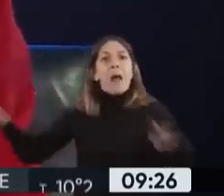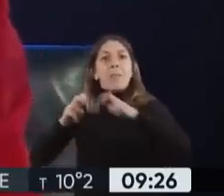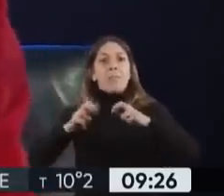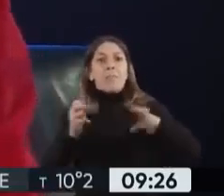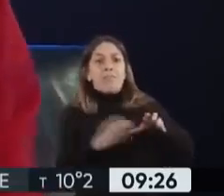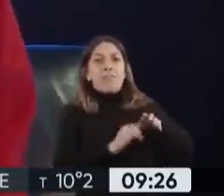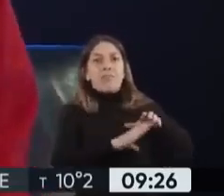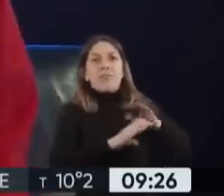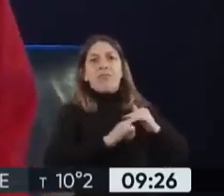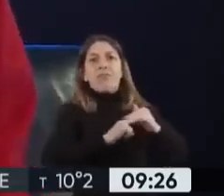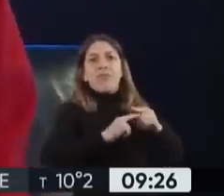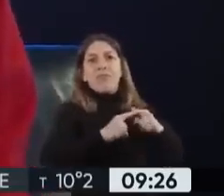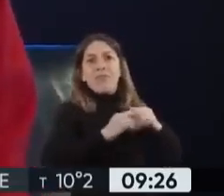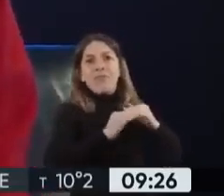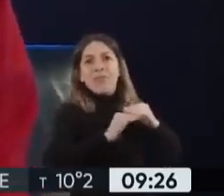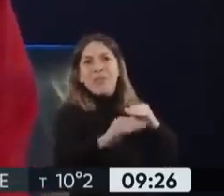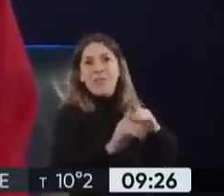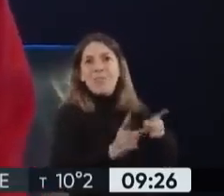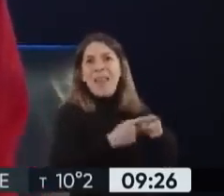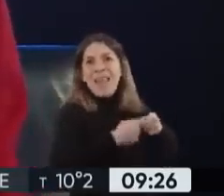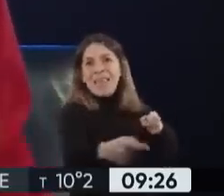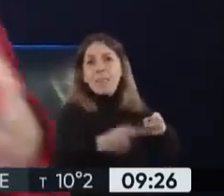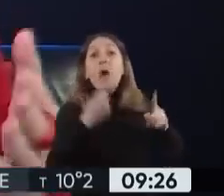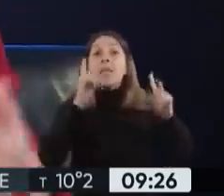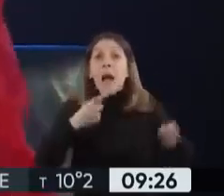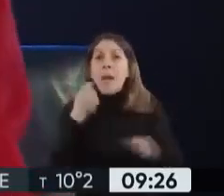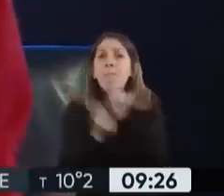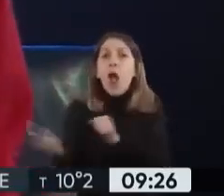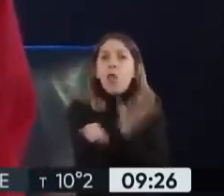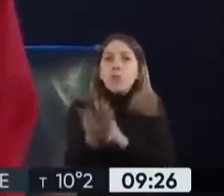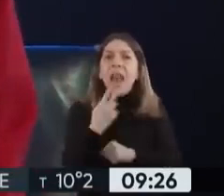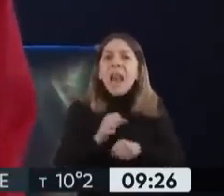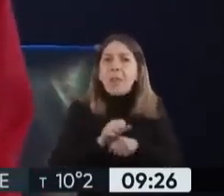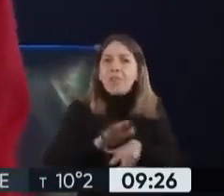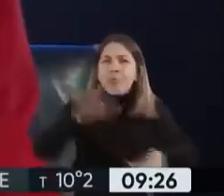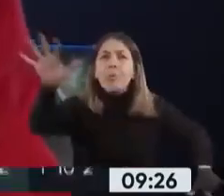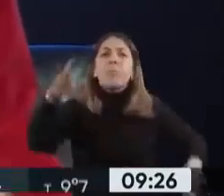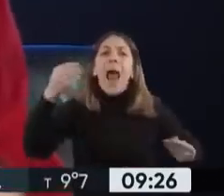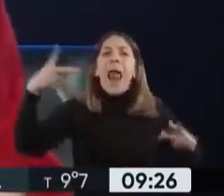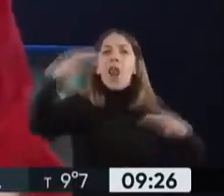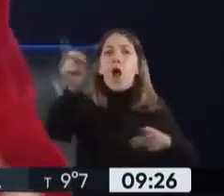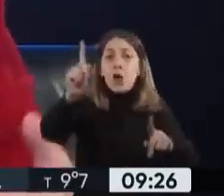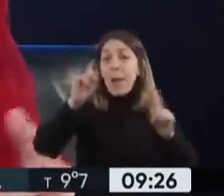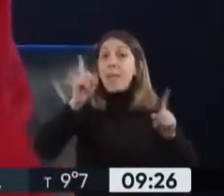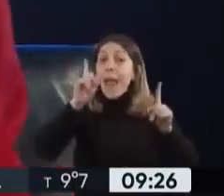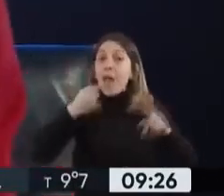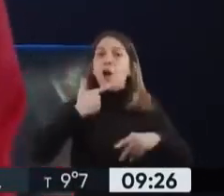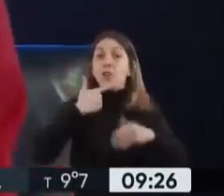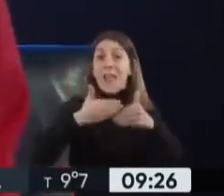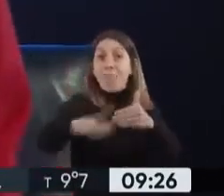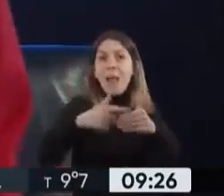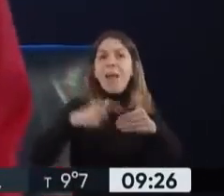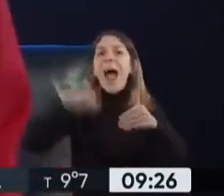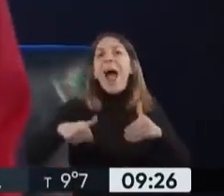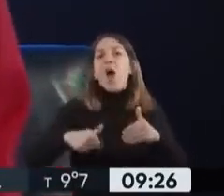la importación de energía para no producir cortes pero entendemos que a partir de septiembre está esa meseta que estamos